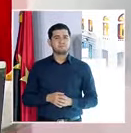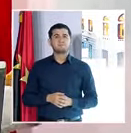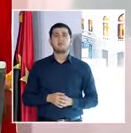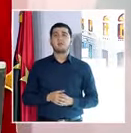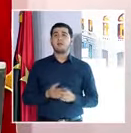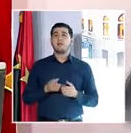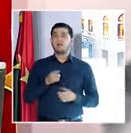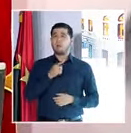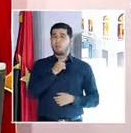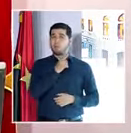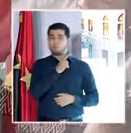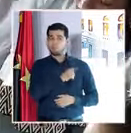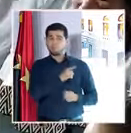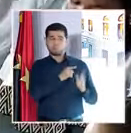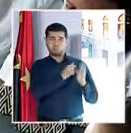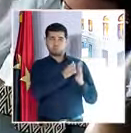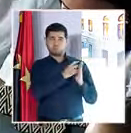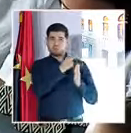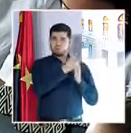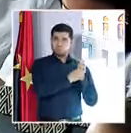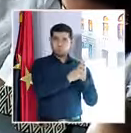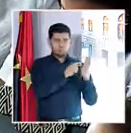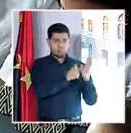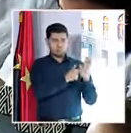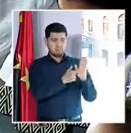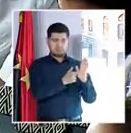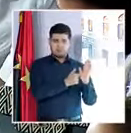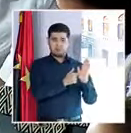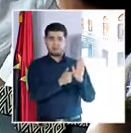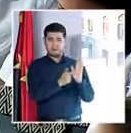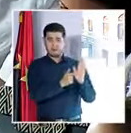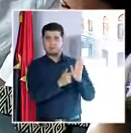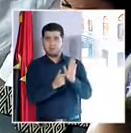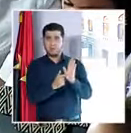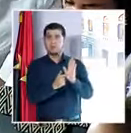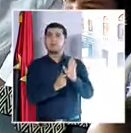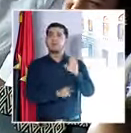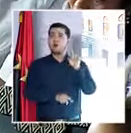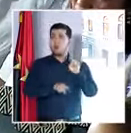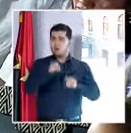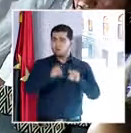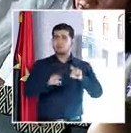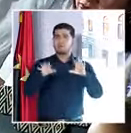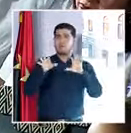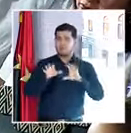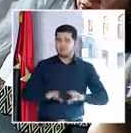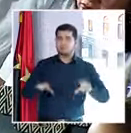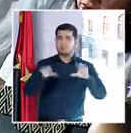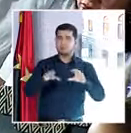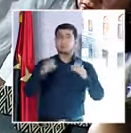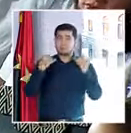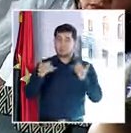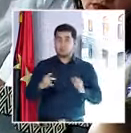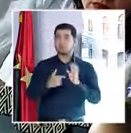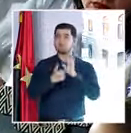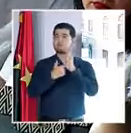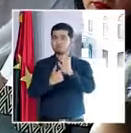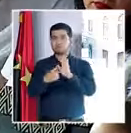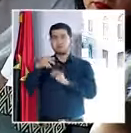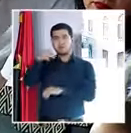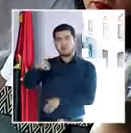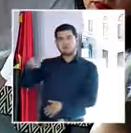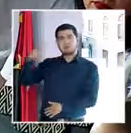de las realizaciones que podemos mostrarle a los norte santandereanos. Seguramente que podríamos